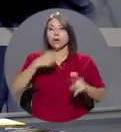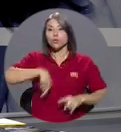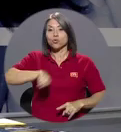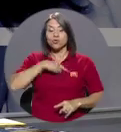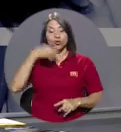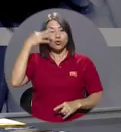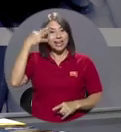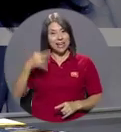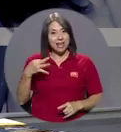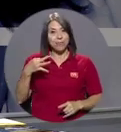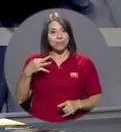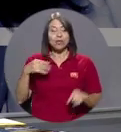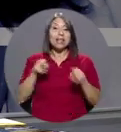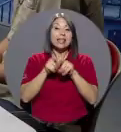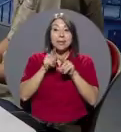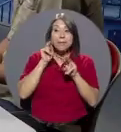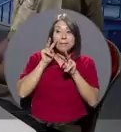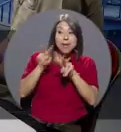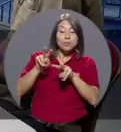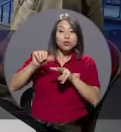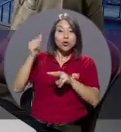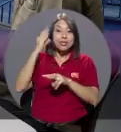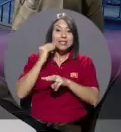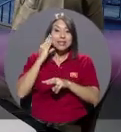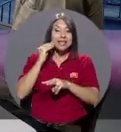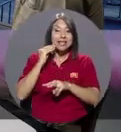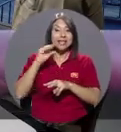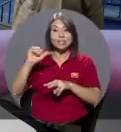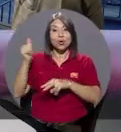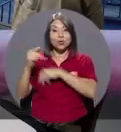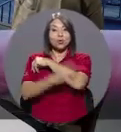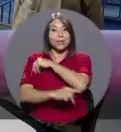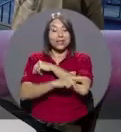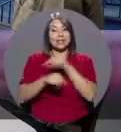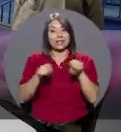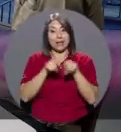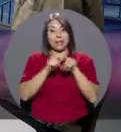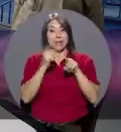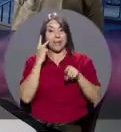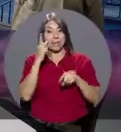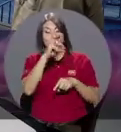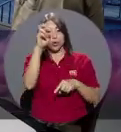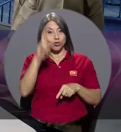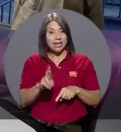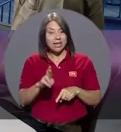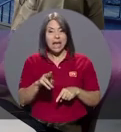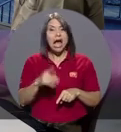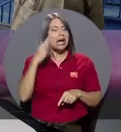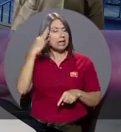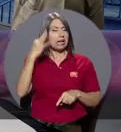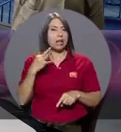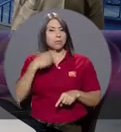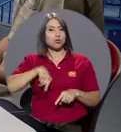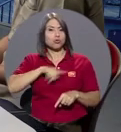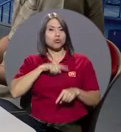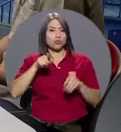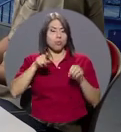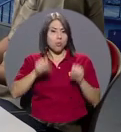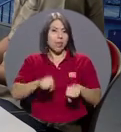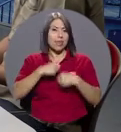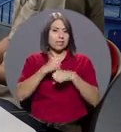pero nosotros creemos, y por las experiencias que hay en otros países y también en Costa Rica, que es totalmente factible y se puede hacer sin